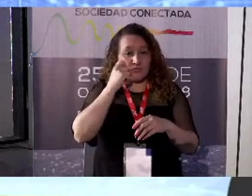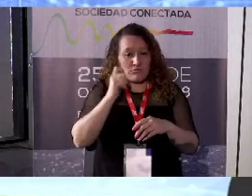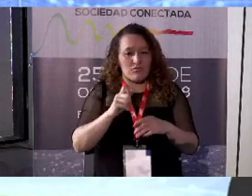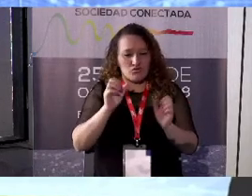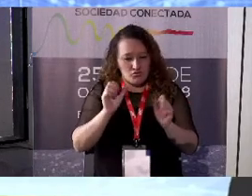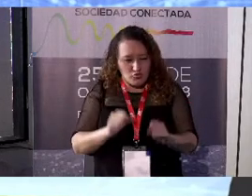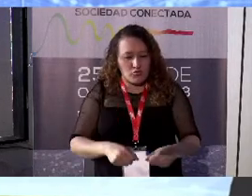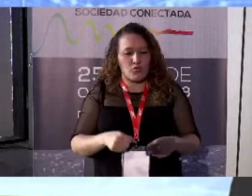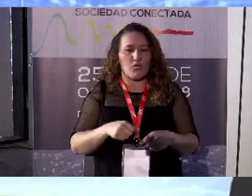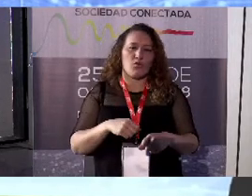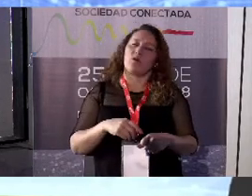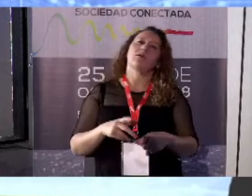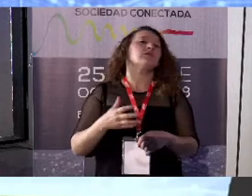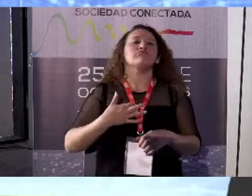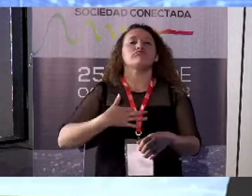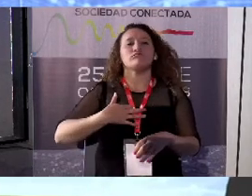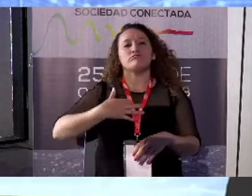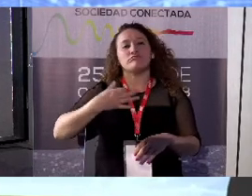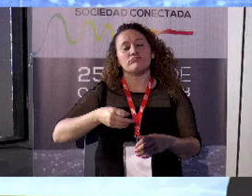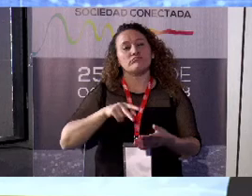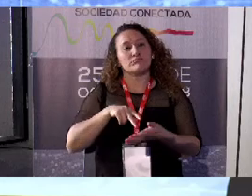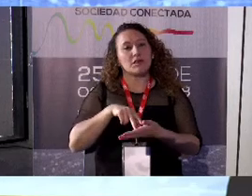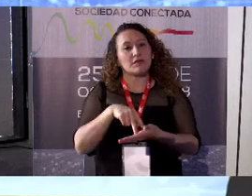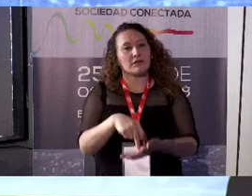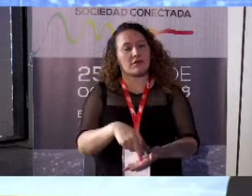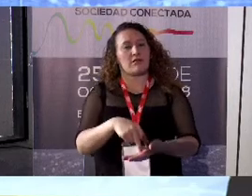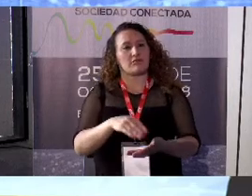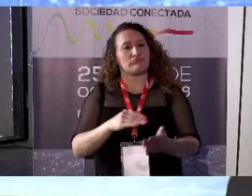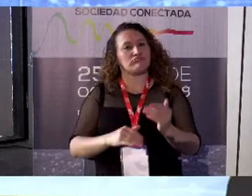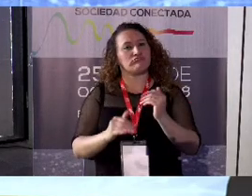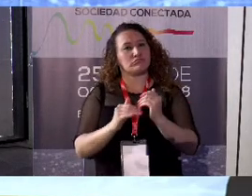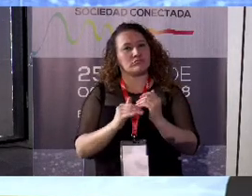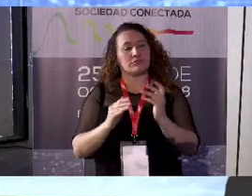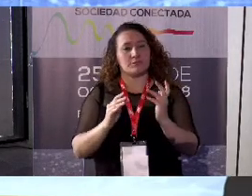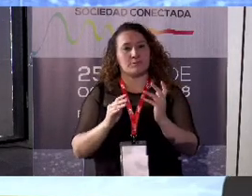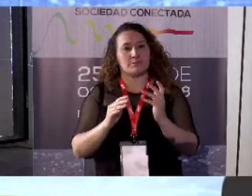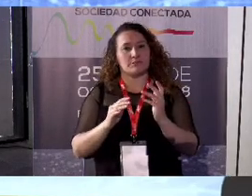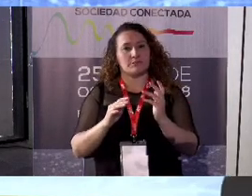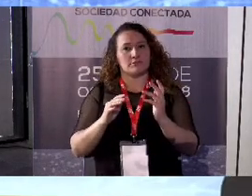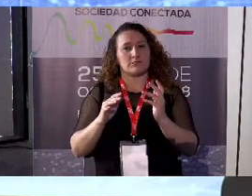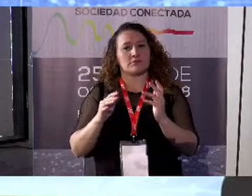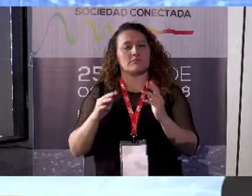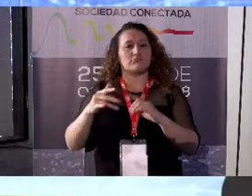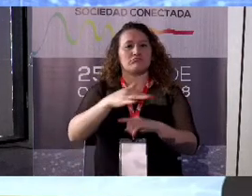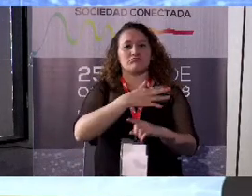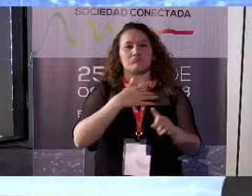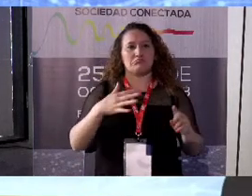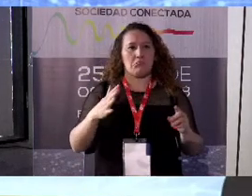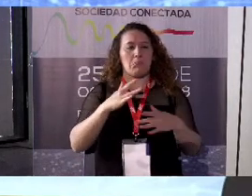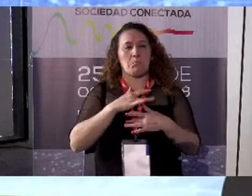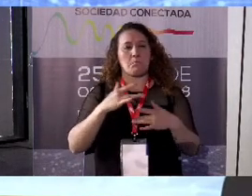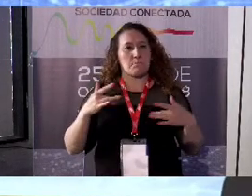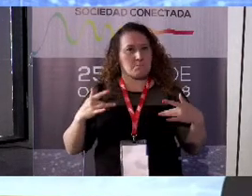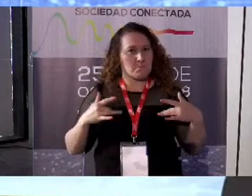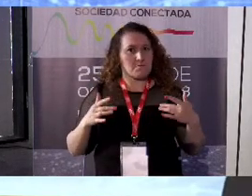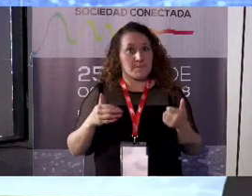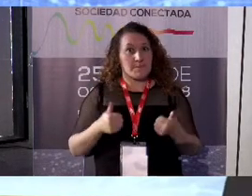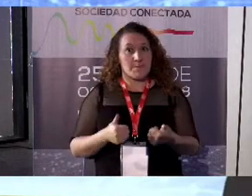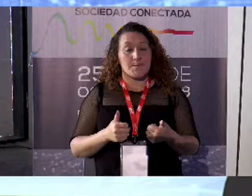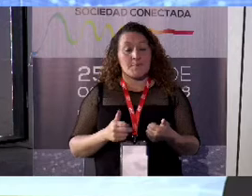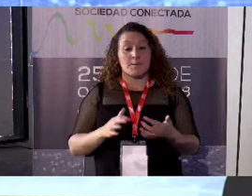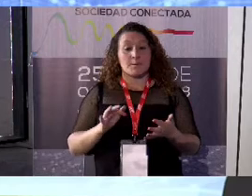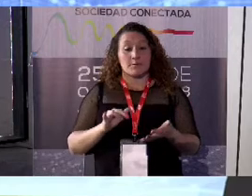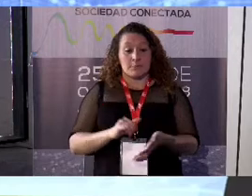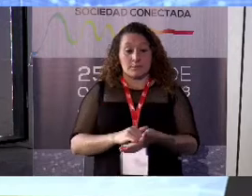potencial con dignidad e igualdad en un medio ambiente saludable es es